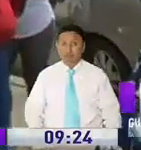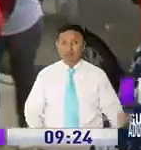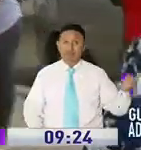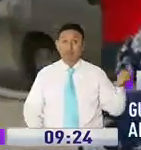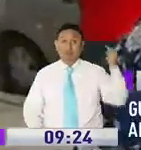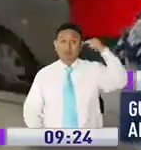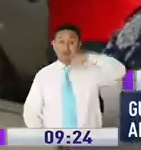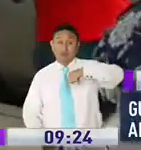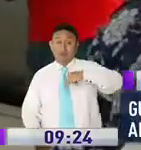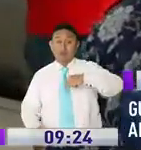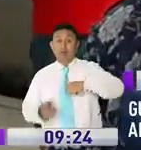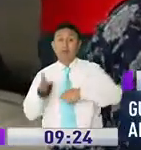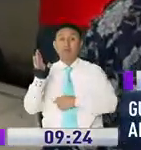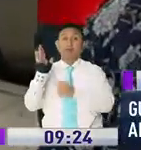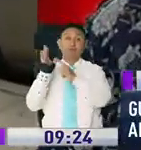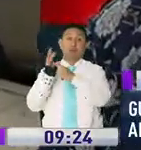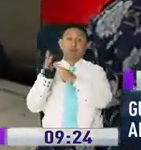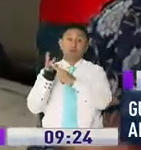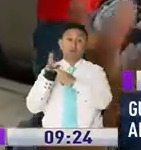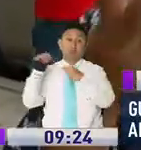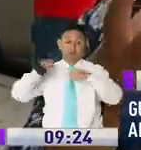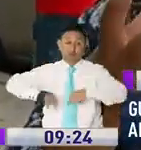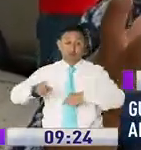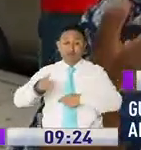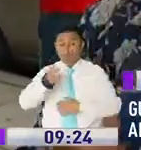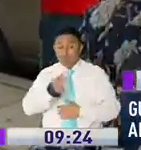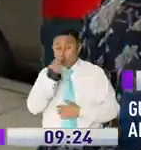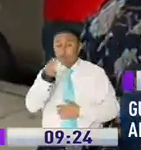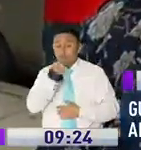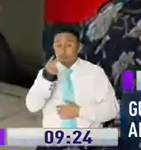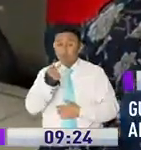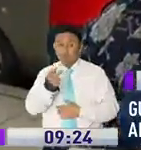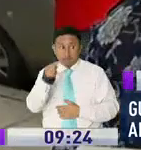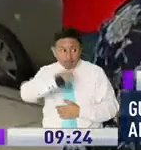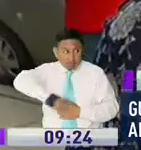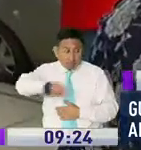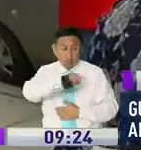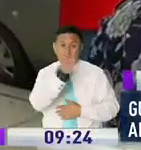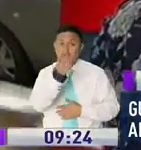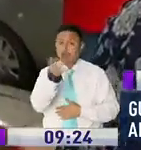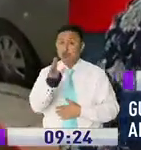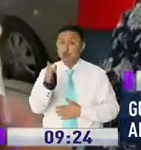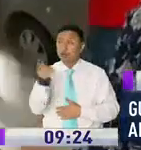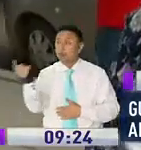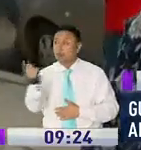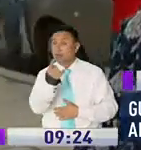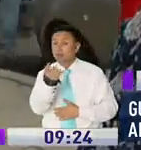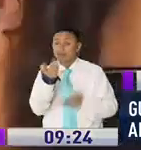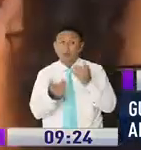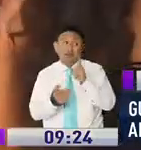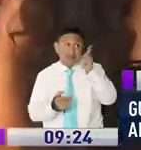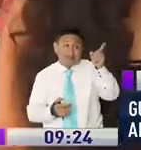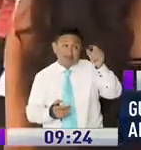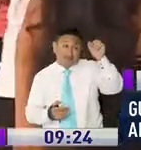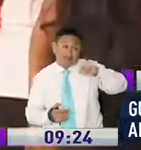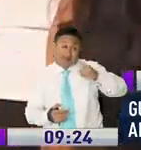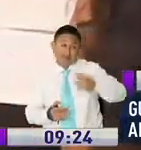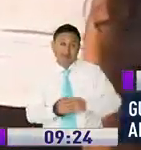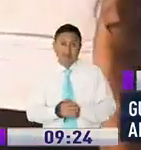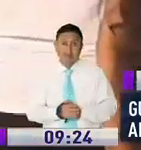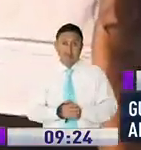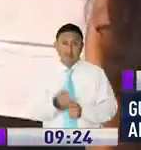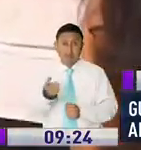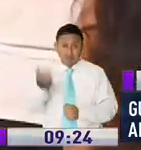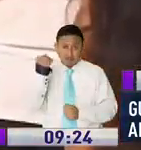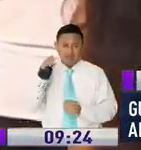vengo de estos medicamentos para mi esposo, para las inhalaciones, y no las encuentro en ningún lado, no sé si hay aquí. En esta... Han recorrido ya varias